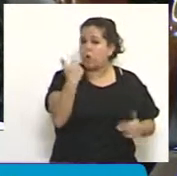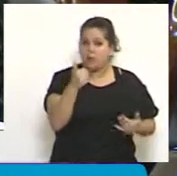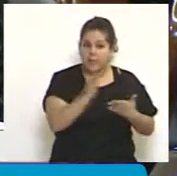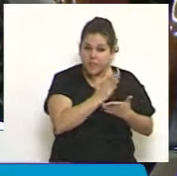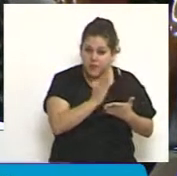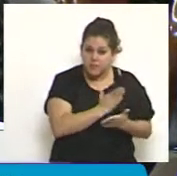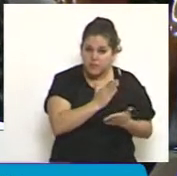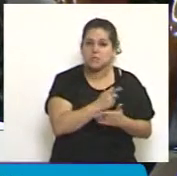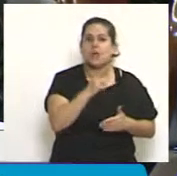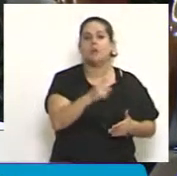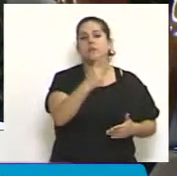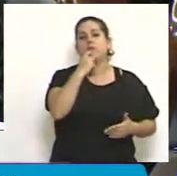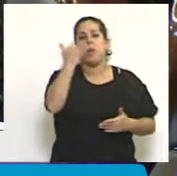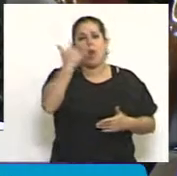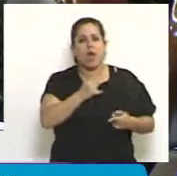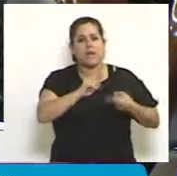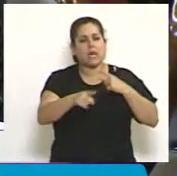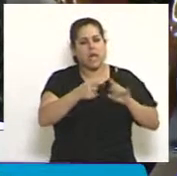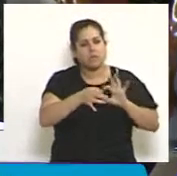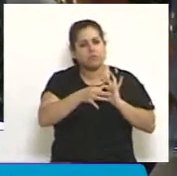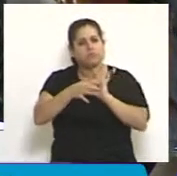Gracias. No en esta parte.